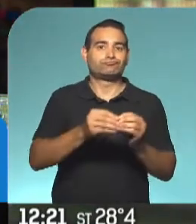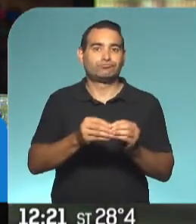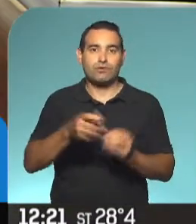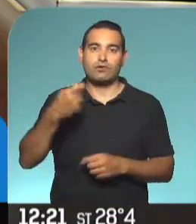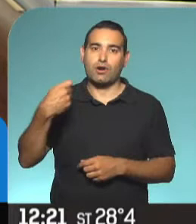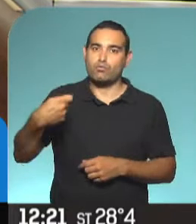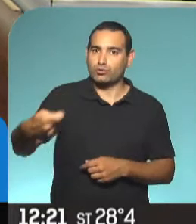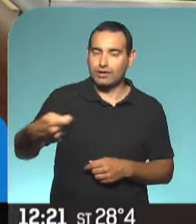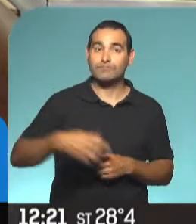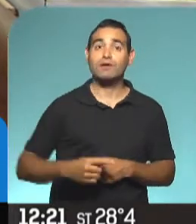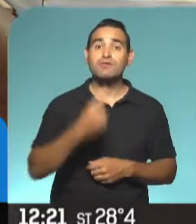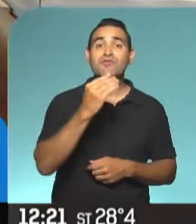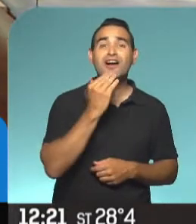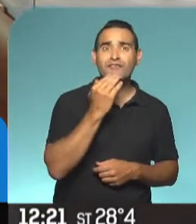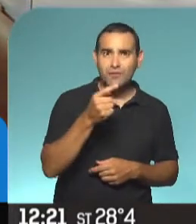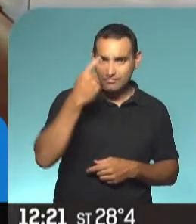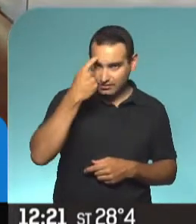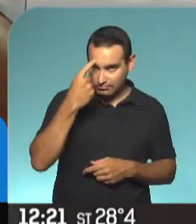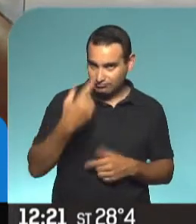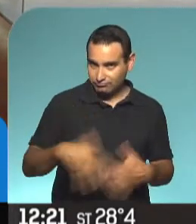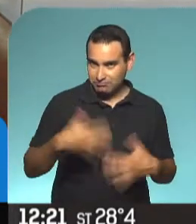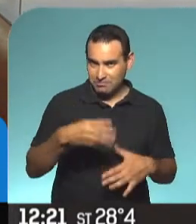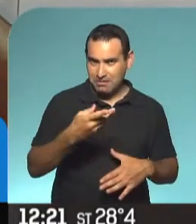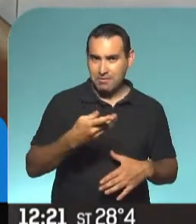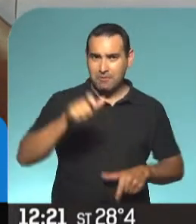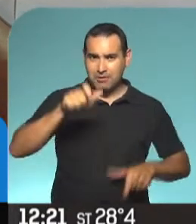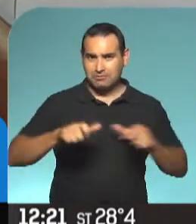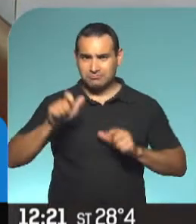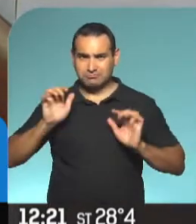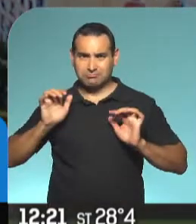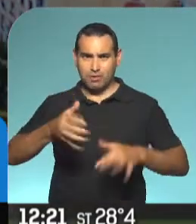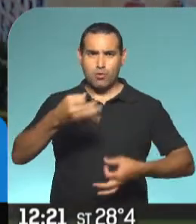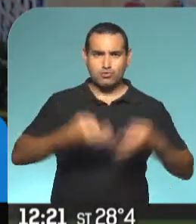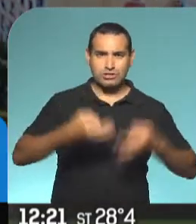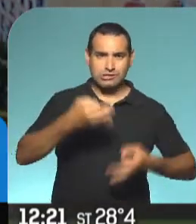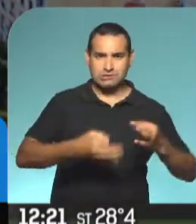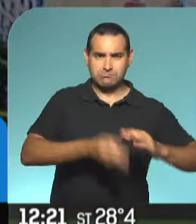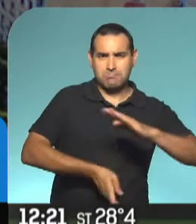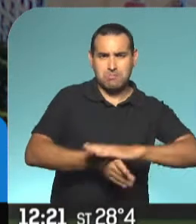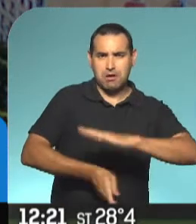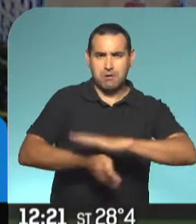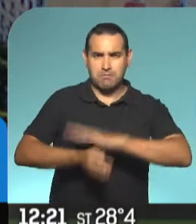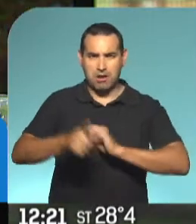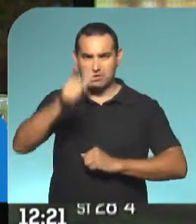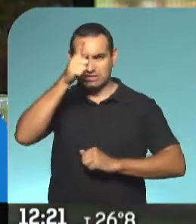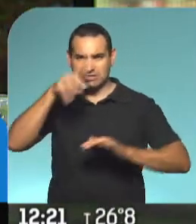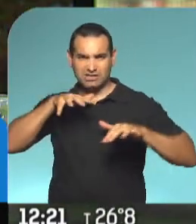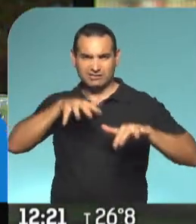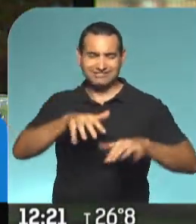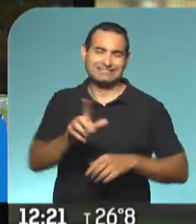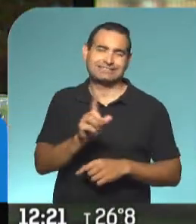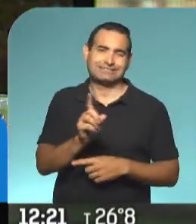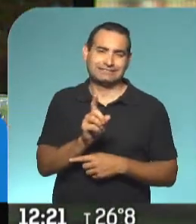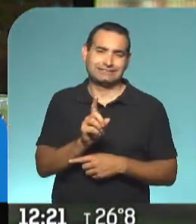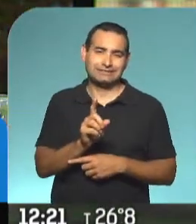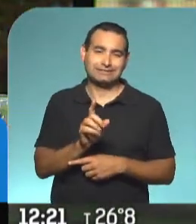primero de abril te imaginas un ejército de desarrolladores judiciales con las fuerzas públicas aparentemente no pero